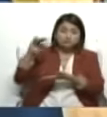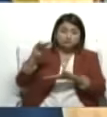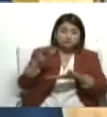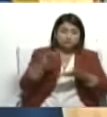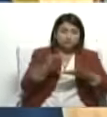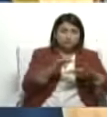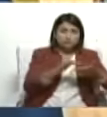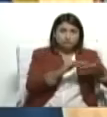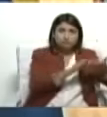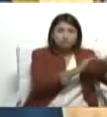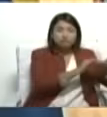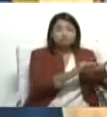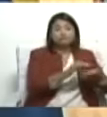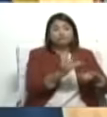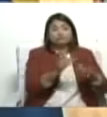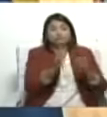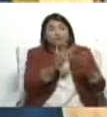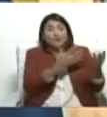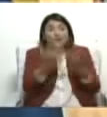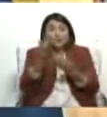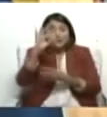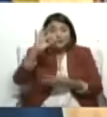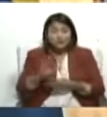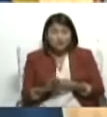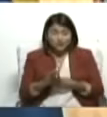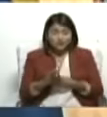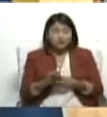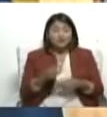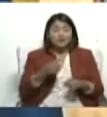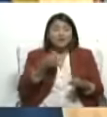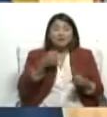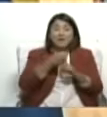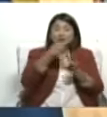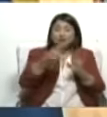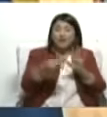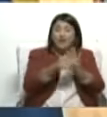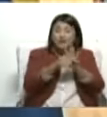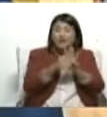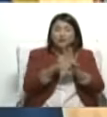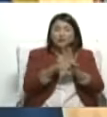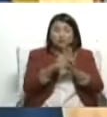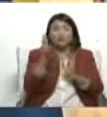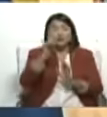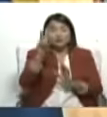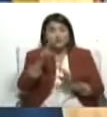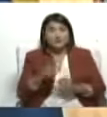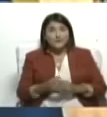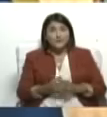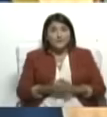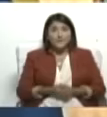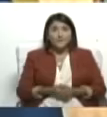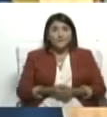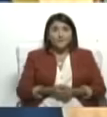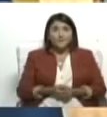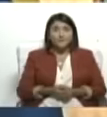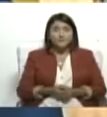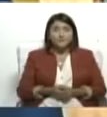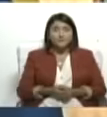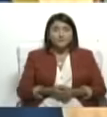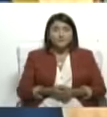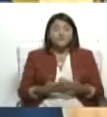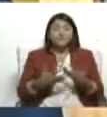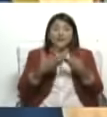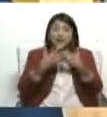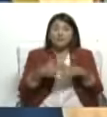ingresos fueron afectados. Evidentemente esto tuvo un impacto en el funcionamiento del Estado venezolano, en el funcionamiento de las empresas.